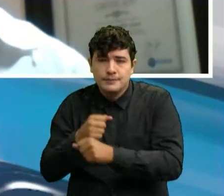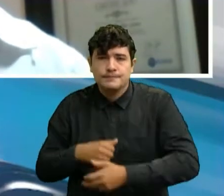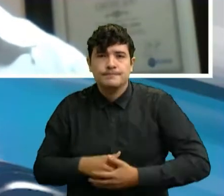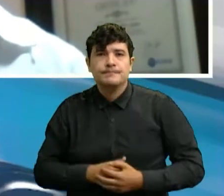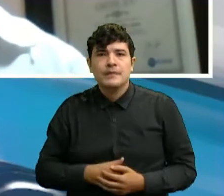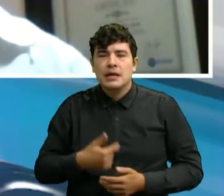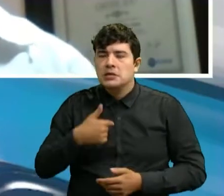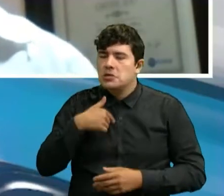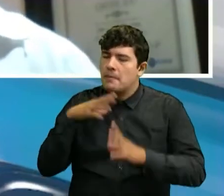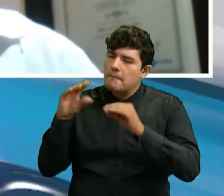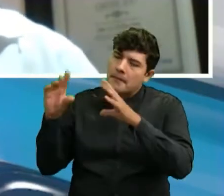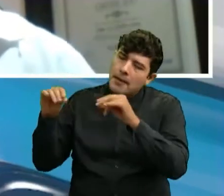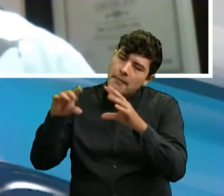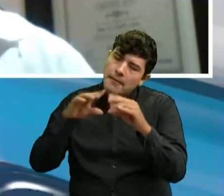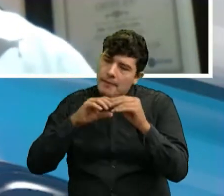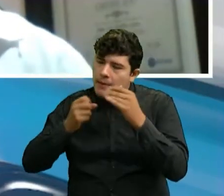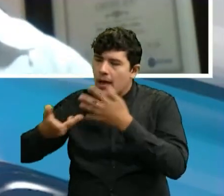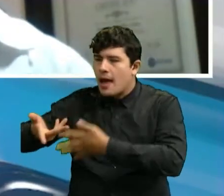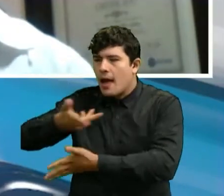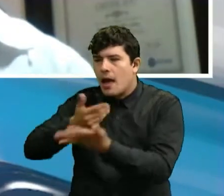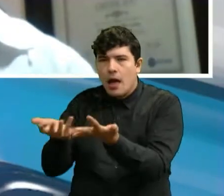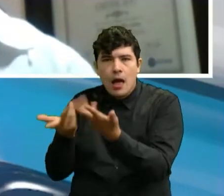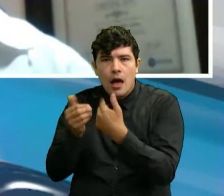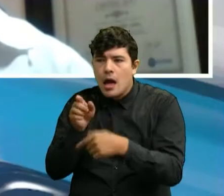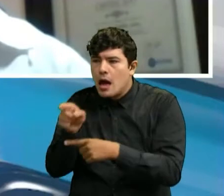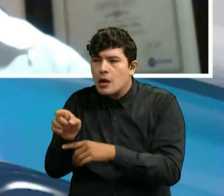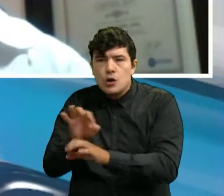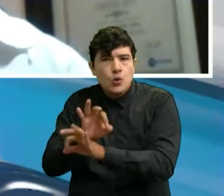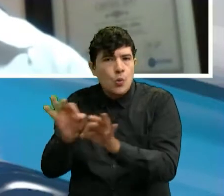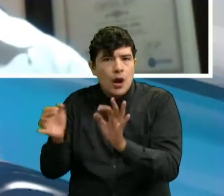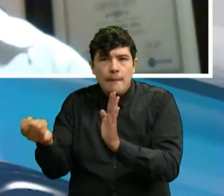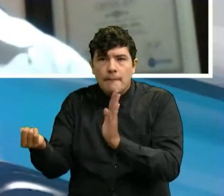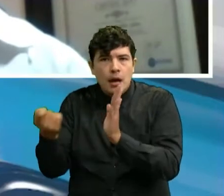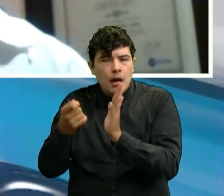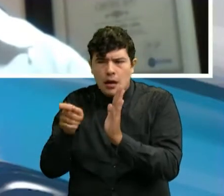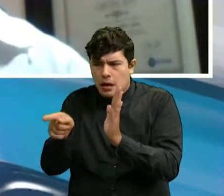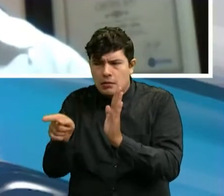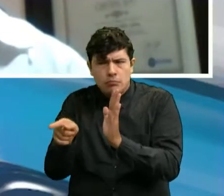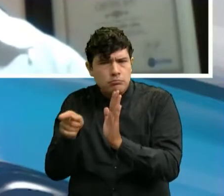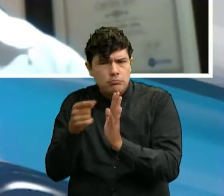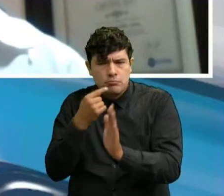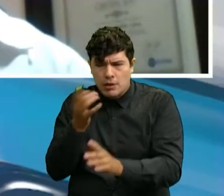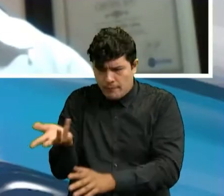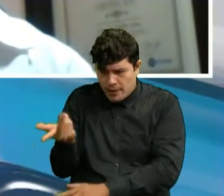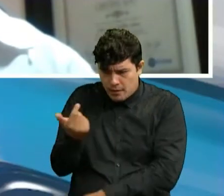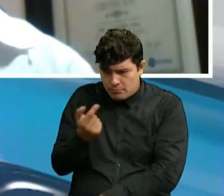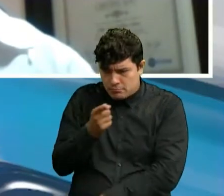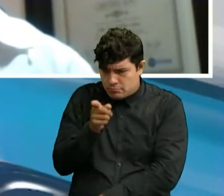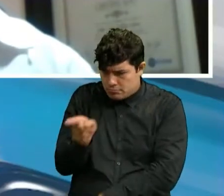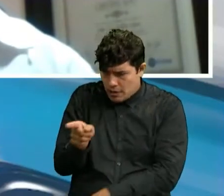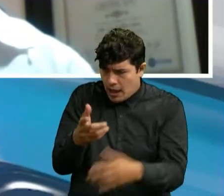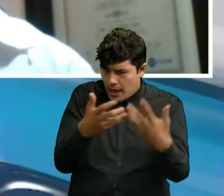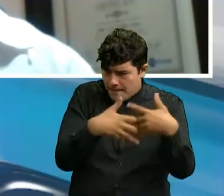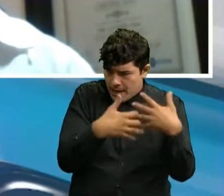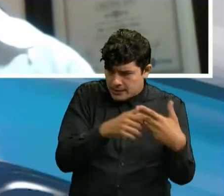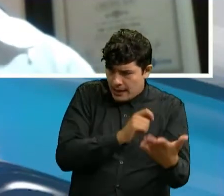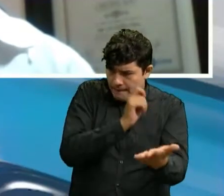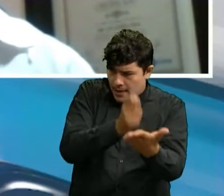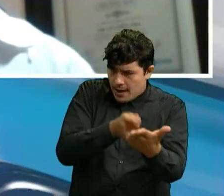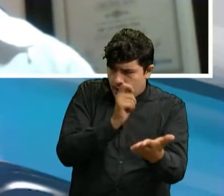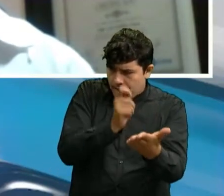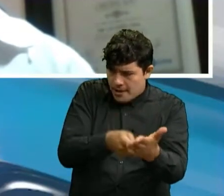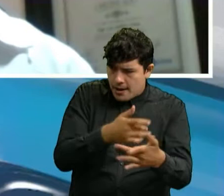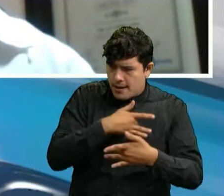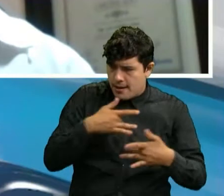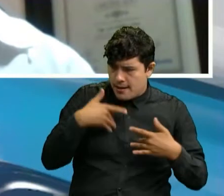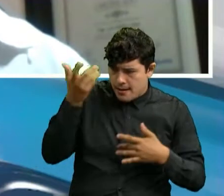Hablando con él, él me dice que no, que nunca le han cotizado a pensión. Mi pregunta es, él tiene